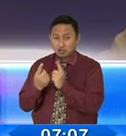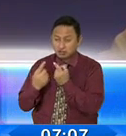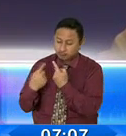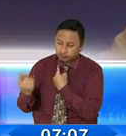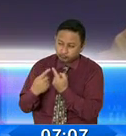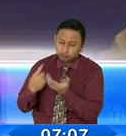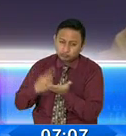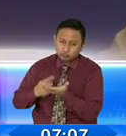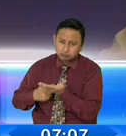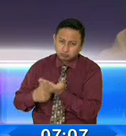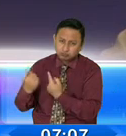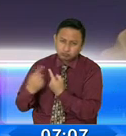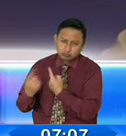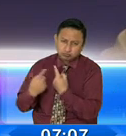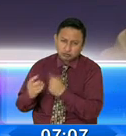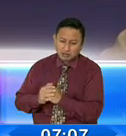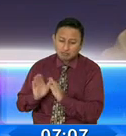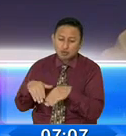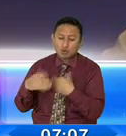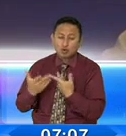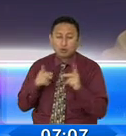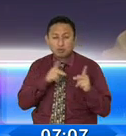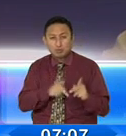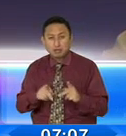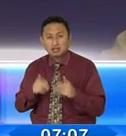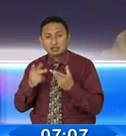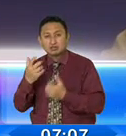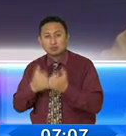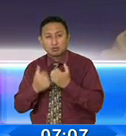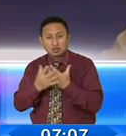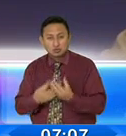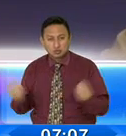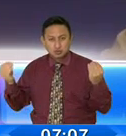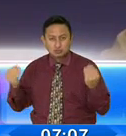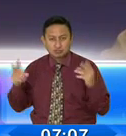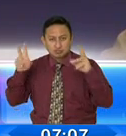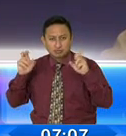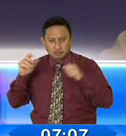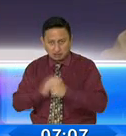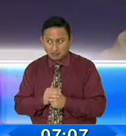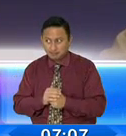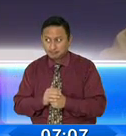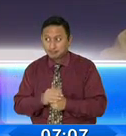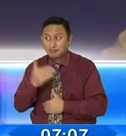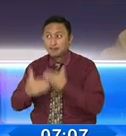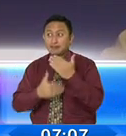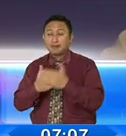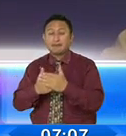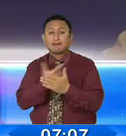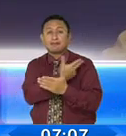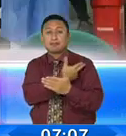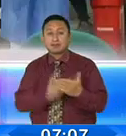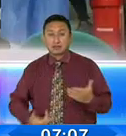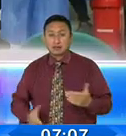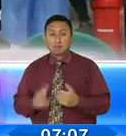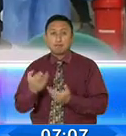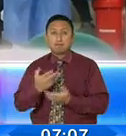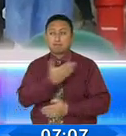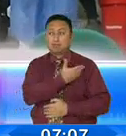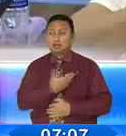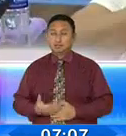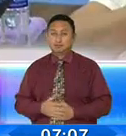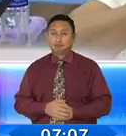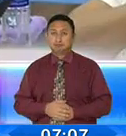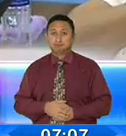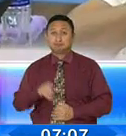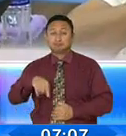determinar programación, solución, temas puntuales, y luego tener una reunión con el presidente de la República. Respecto a la vacunación,